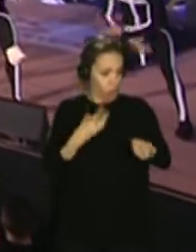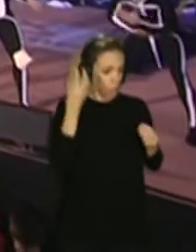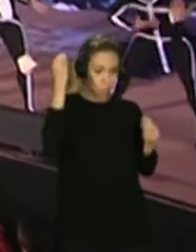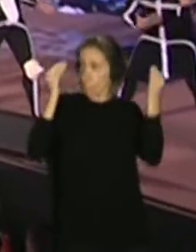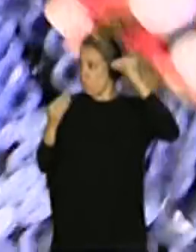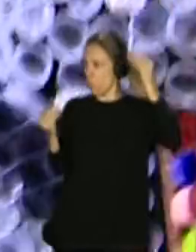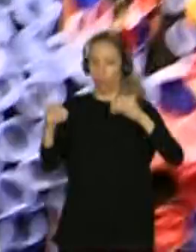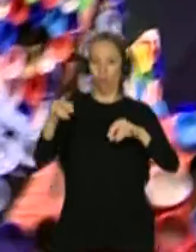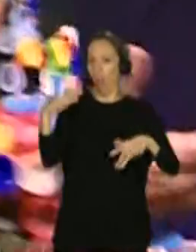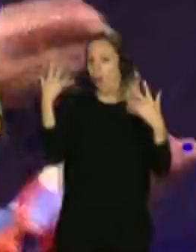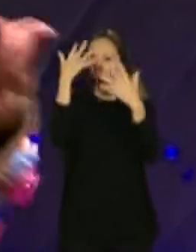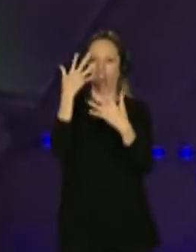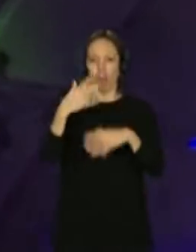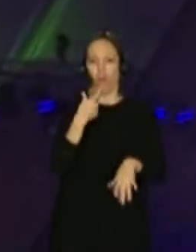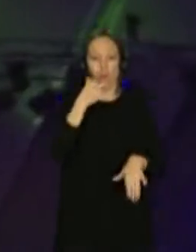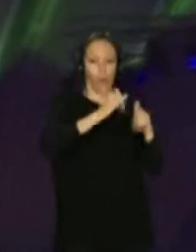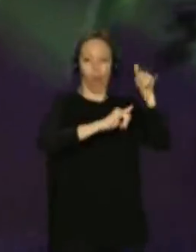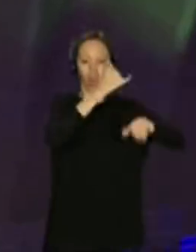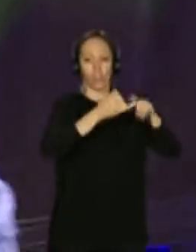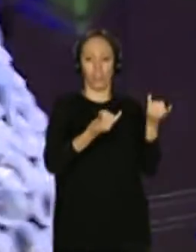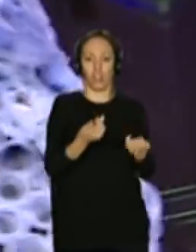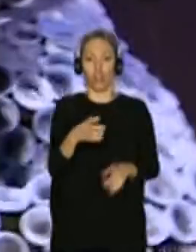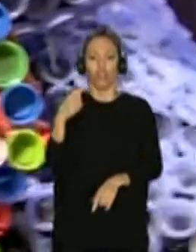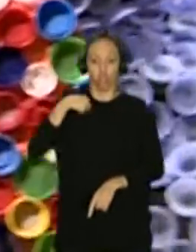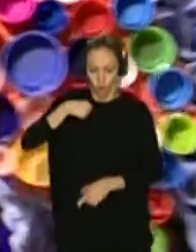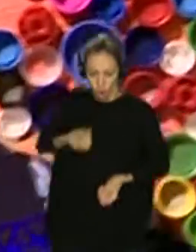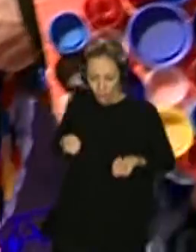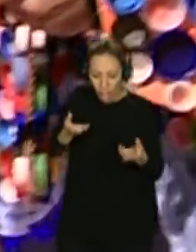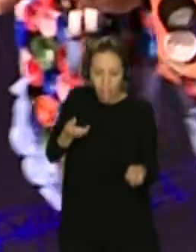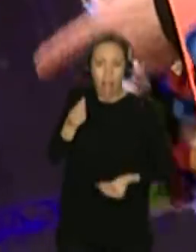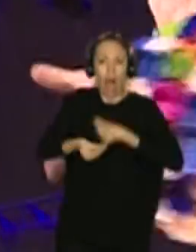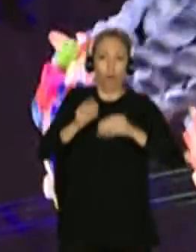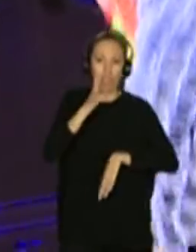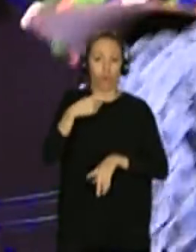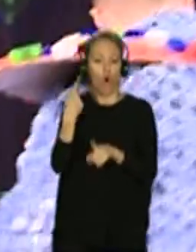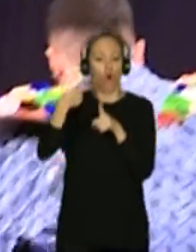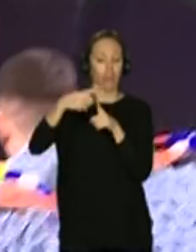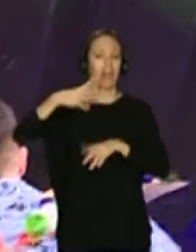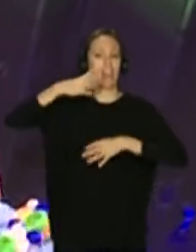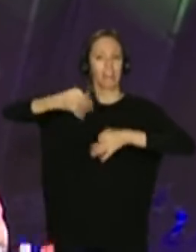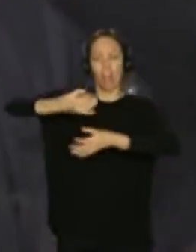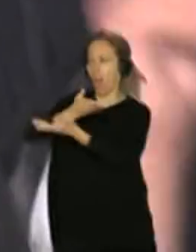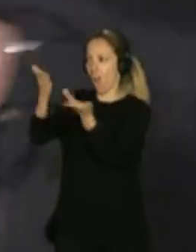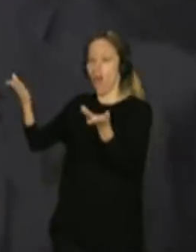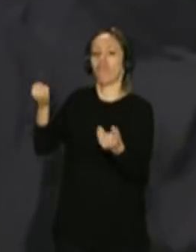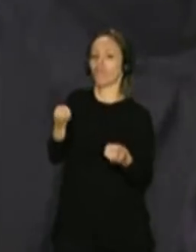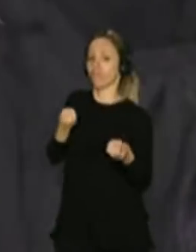darte cuenta que detrás de ellos me siento con mi letra la verdad. Si la